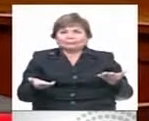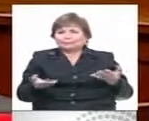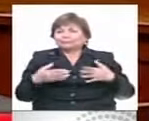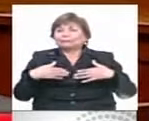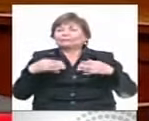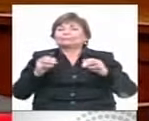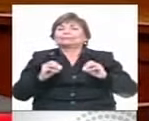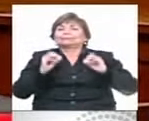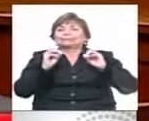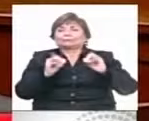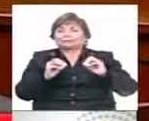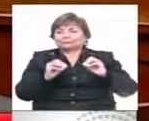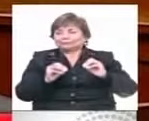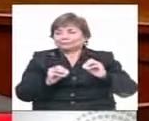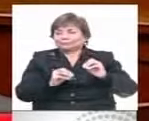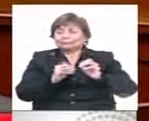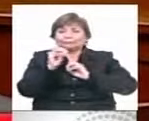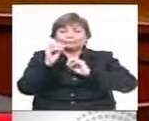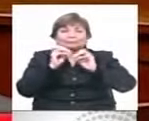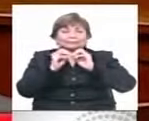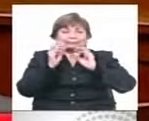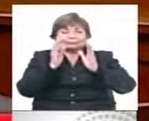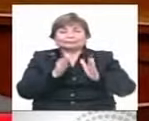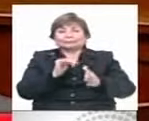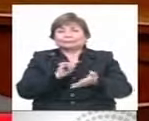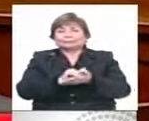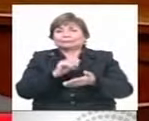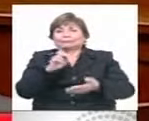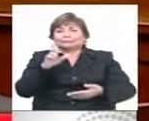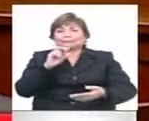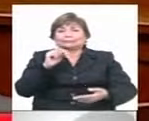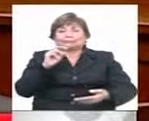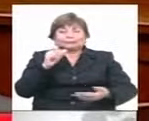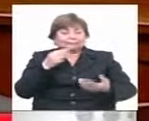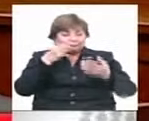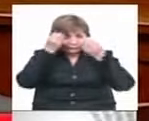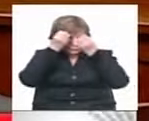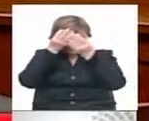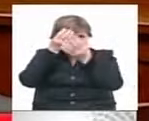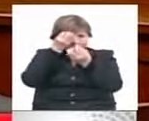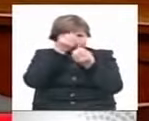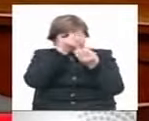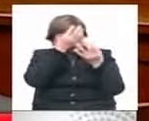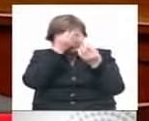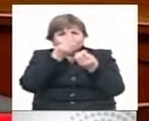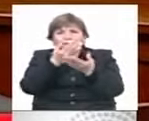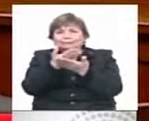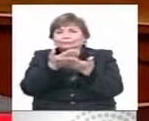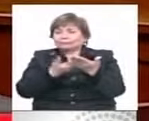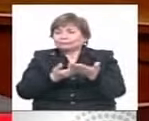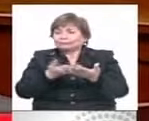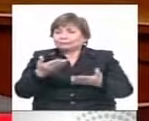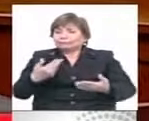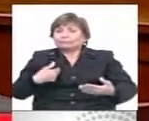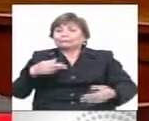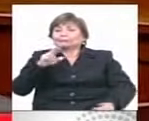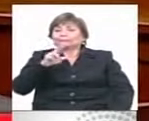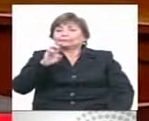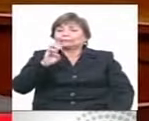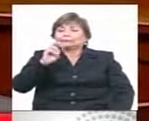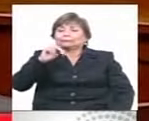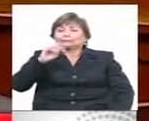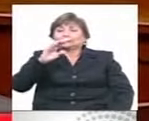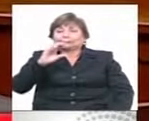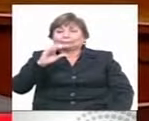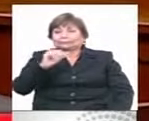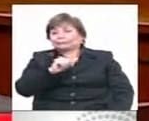dispuesto la interoperabilidad de la línea en la información que disponen entidades como la RENIEC, Su Salud